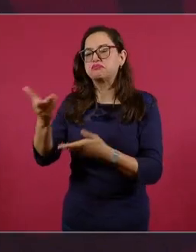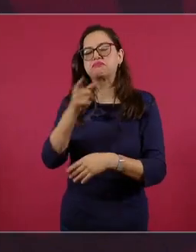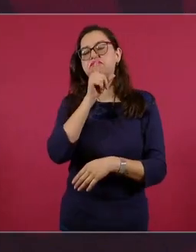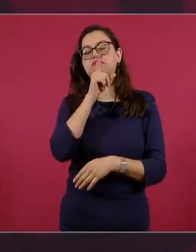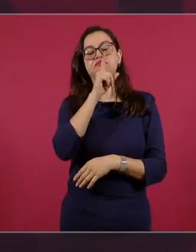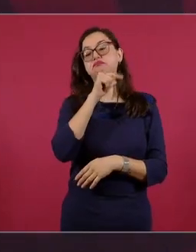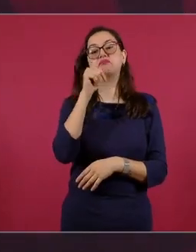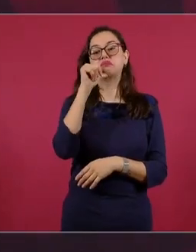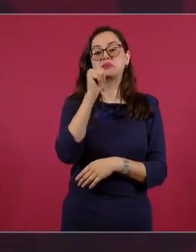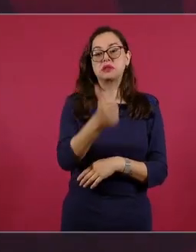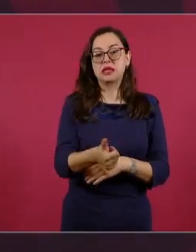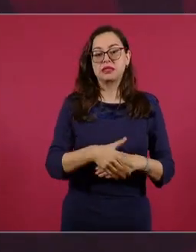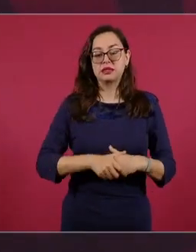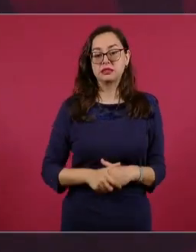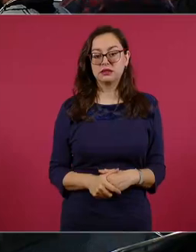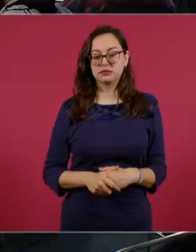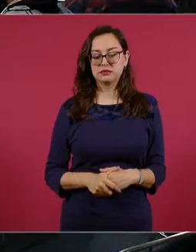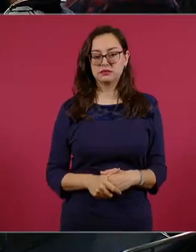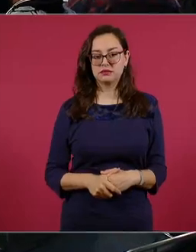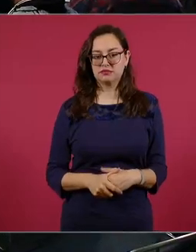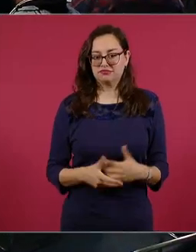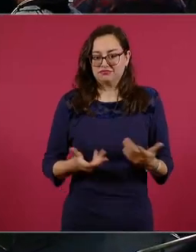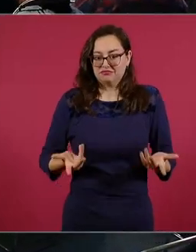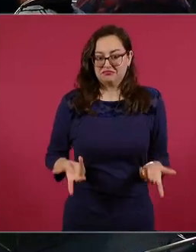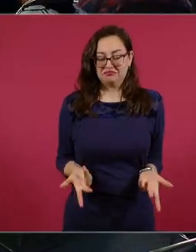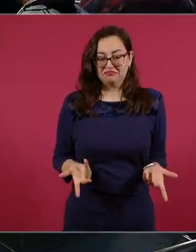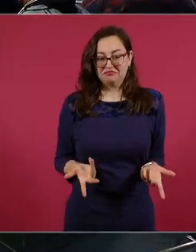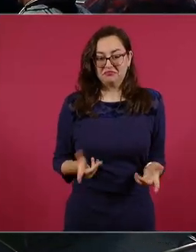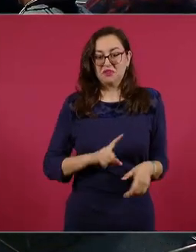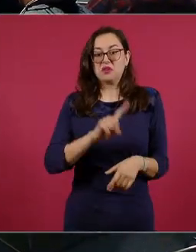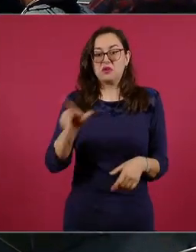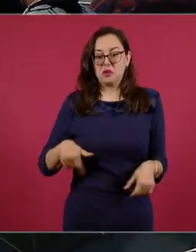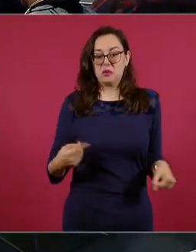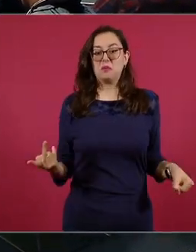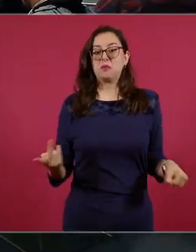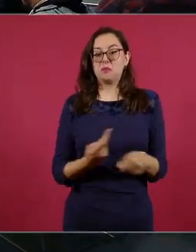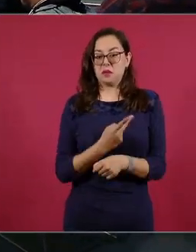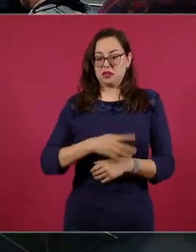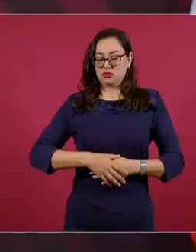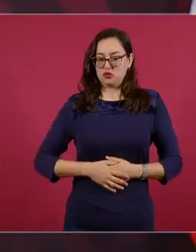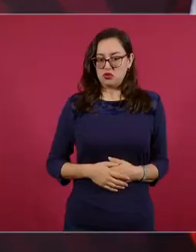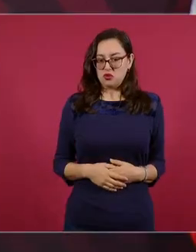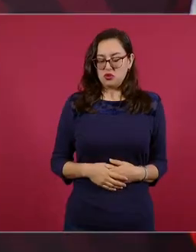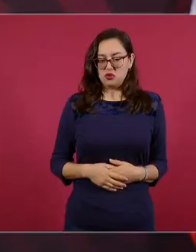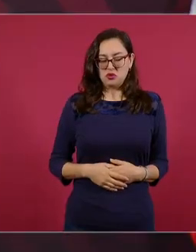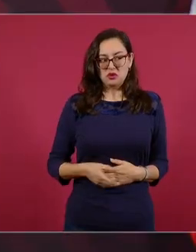Entonces, por eso, ¿y qué pasó? Si todos en el club